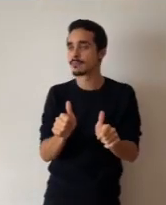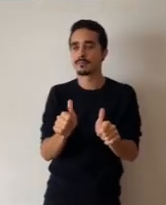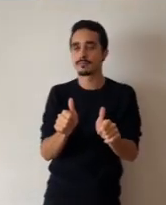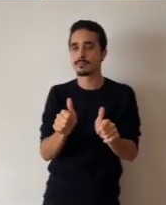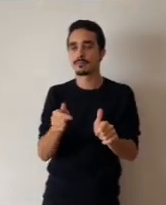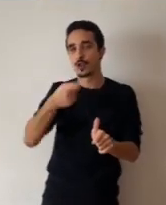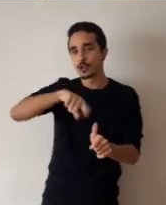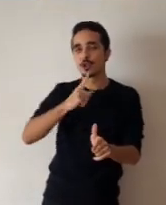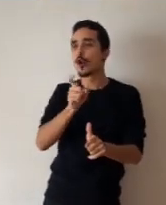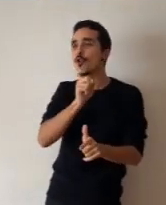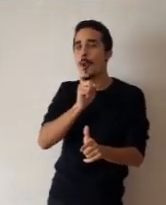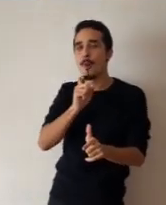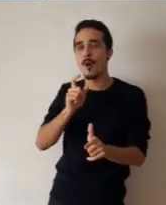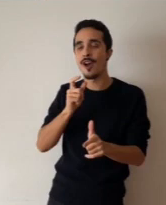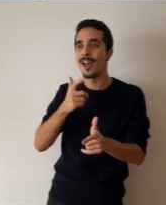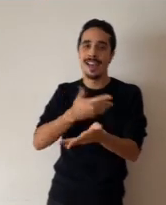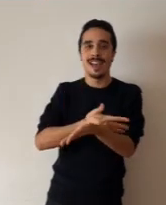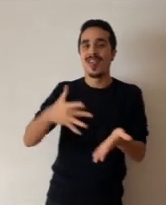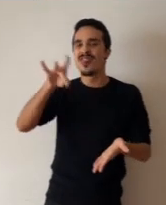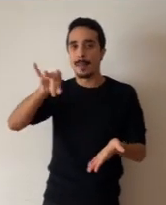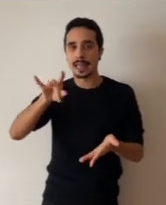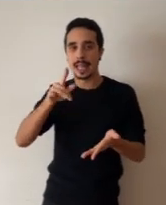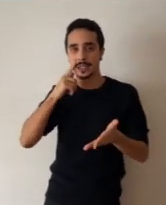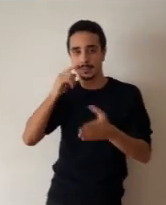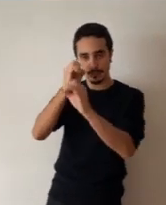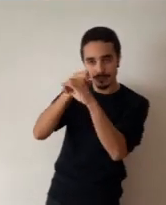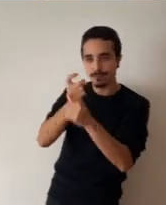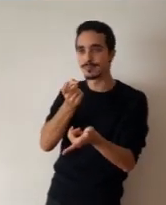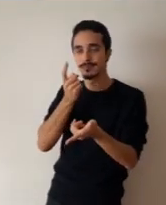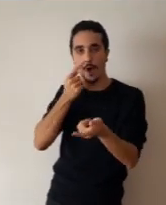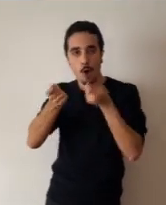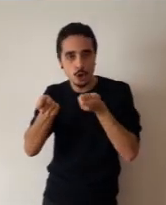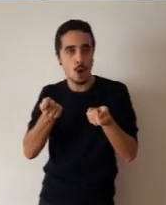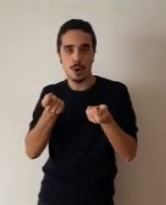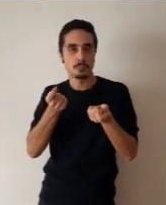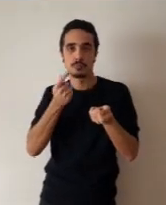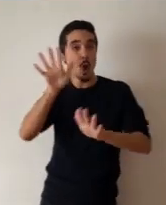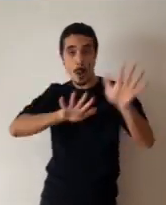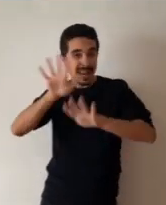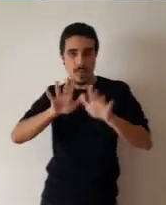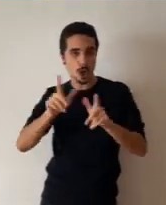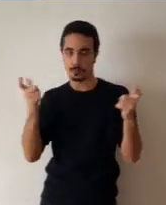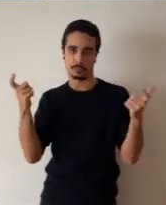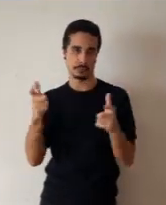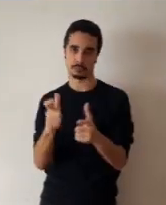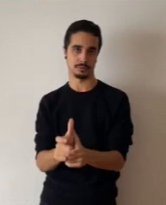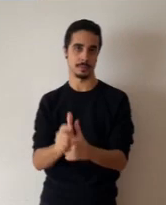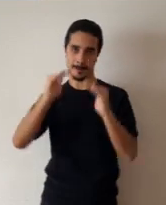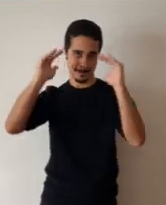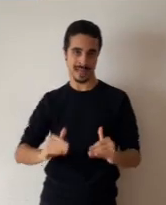forma que tenemos de tratar la diabetes, hace que realmente las complicaciones por la diabetes sean